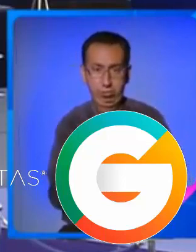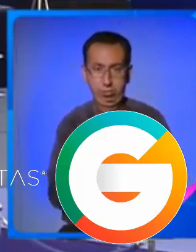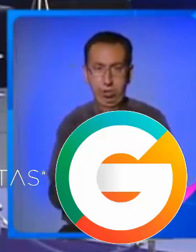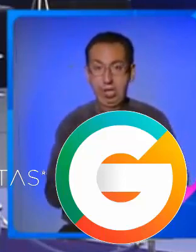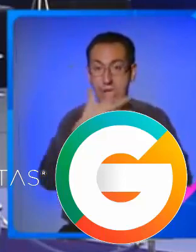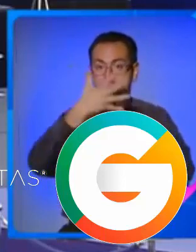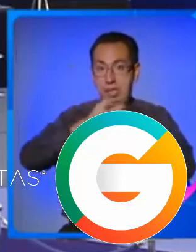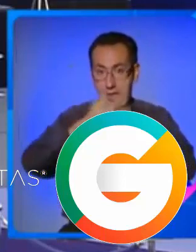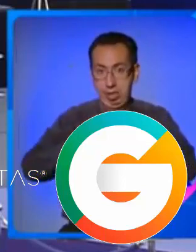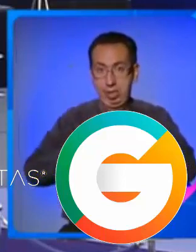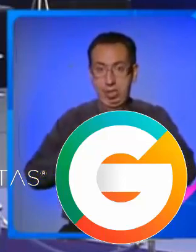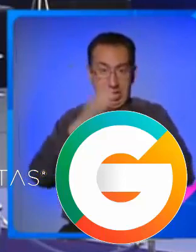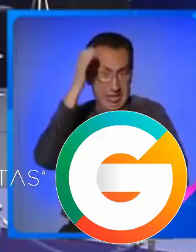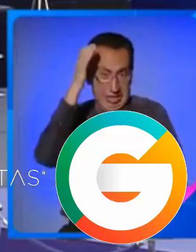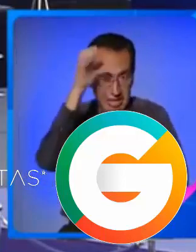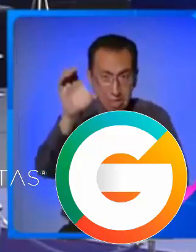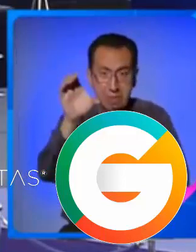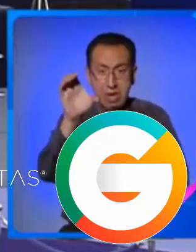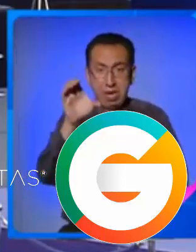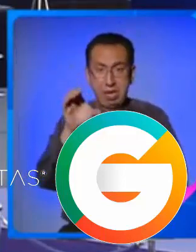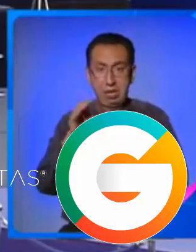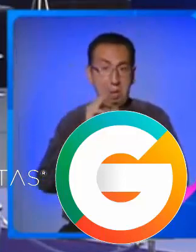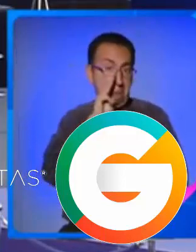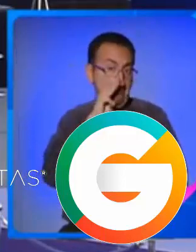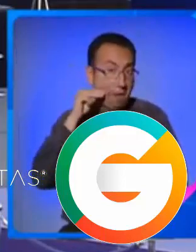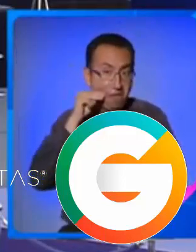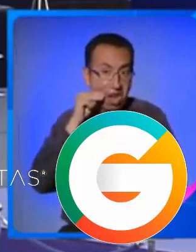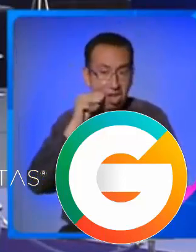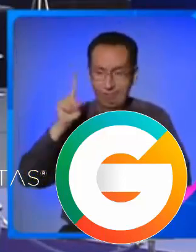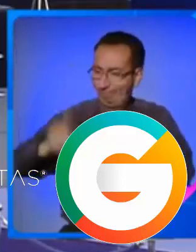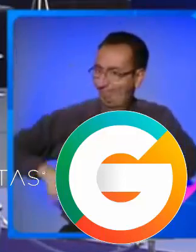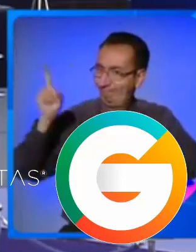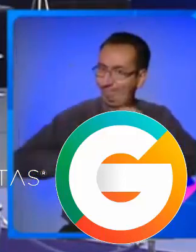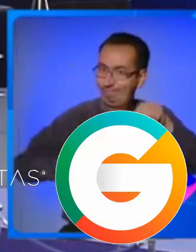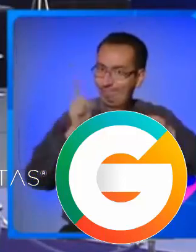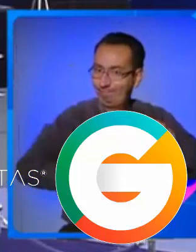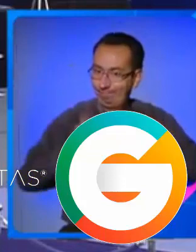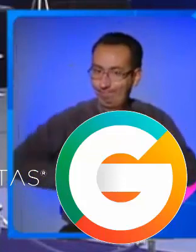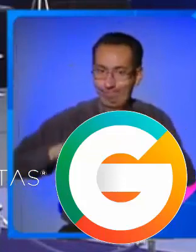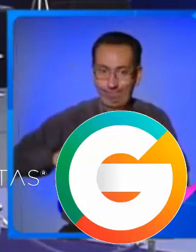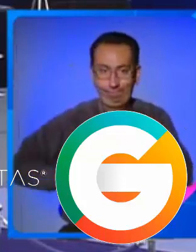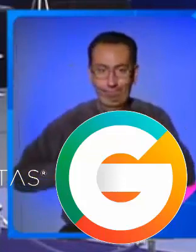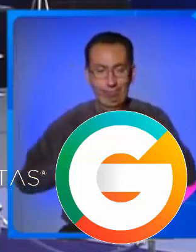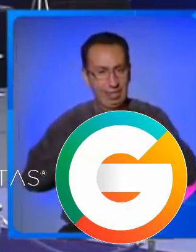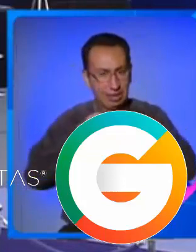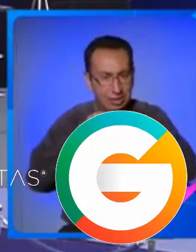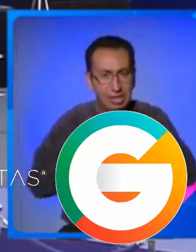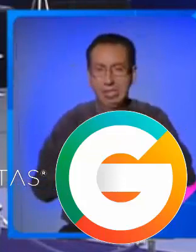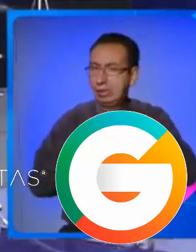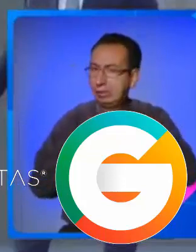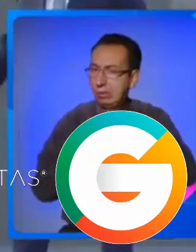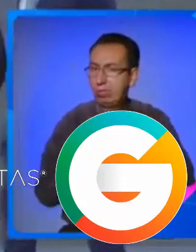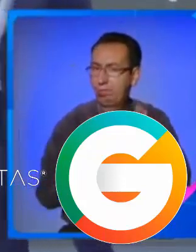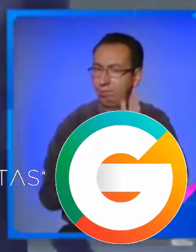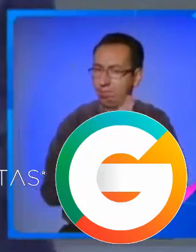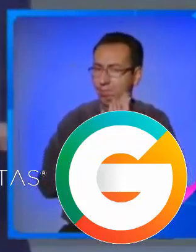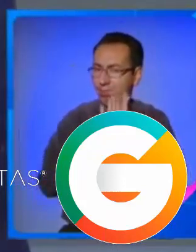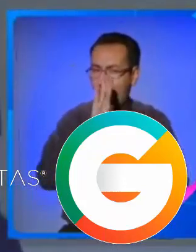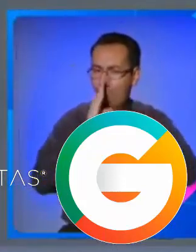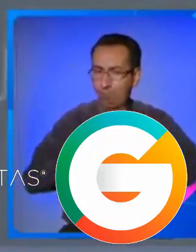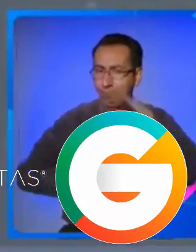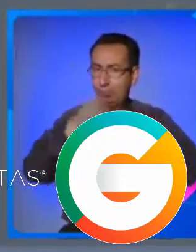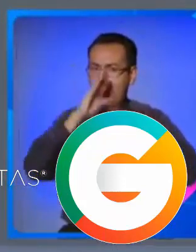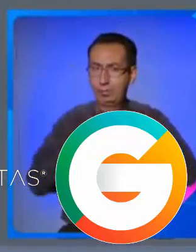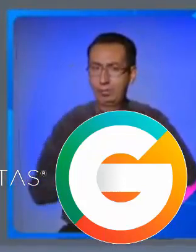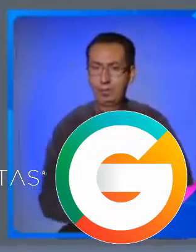grupos criminales y capturar a sus líderes. Lo reitero, seguimos avanzando.